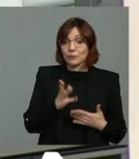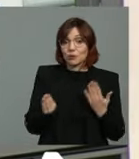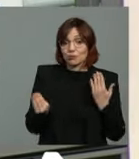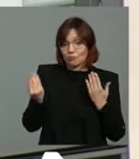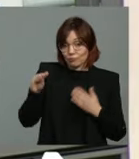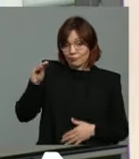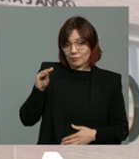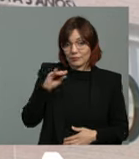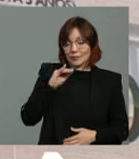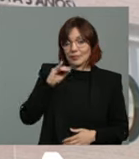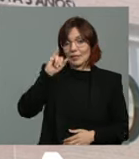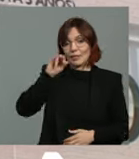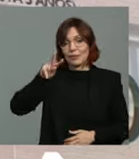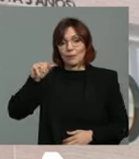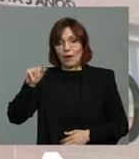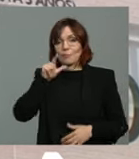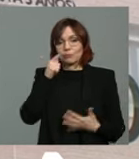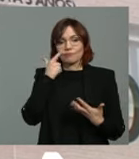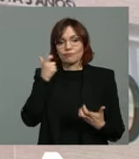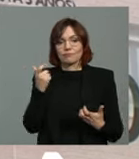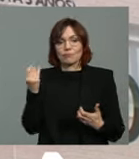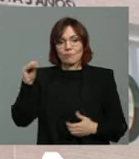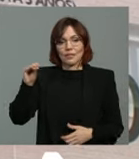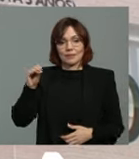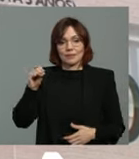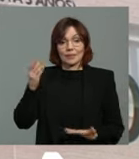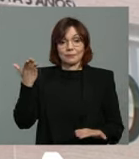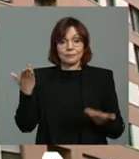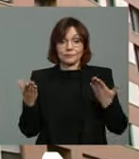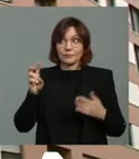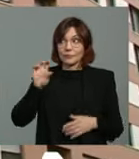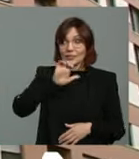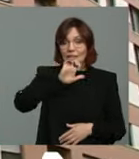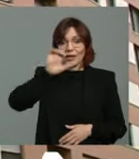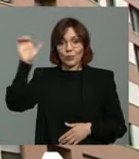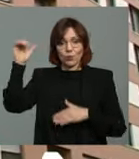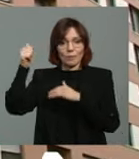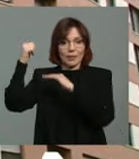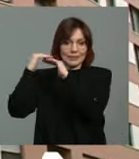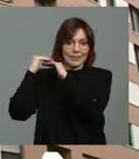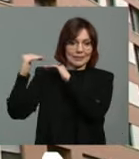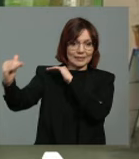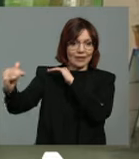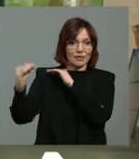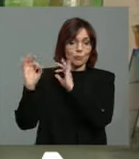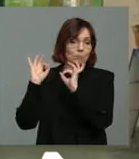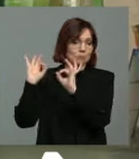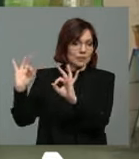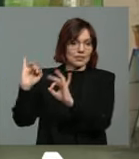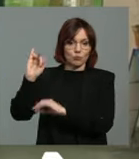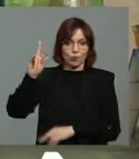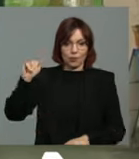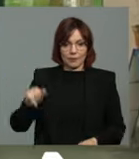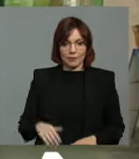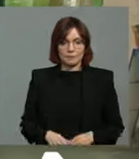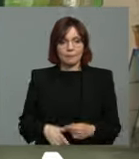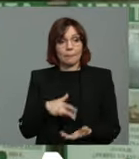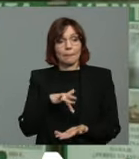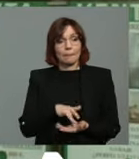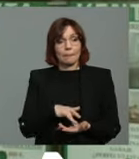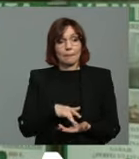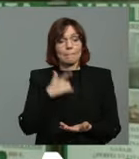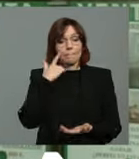superior a lo que se ha notado en el resto de la zona Euro donde hay cierta estabilidad y al final Esos son los datos que en principio tendrá en cuenta el Banco Central europeo aparte